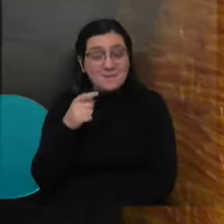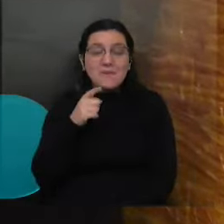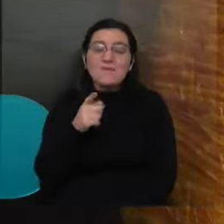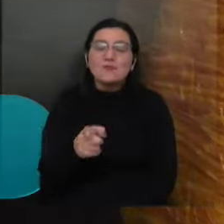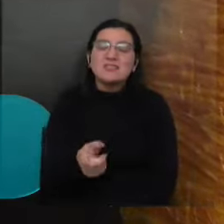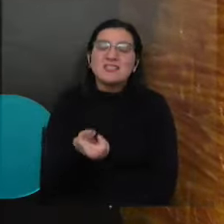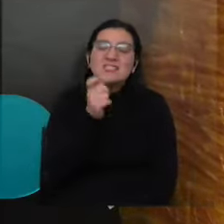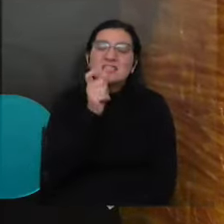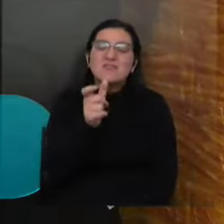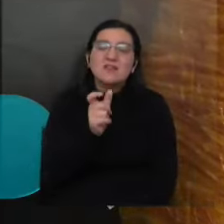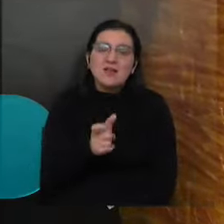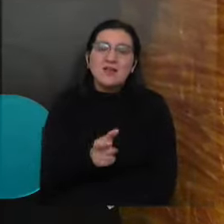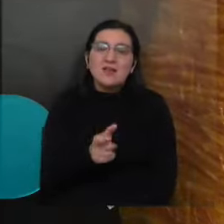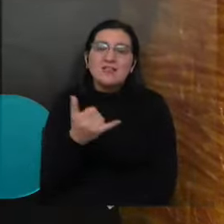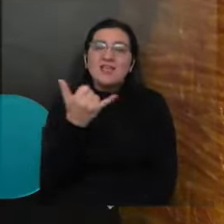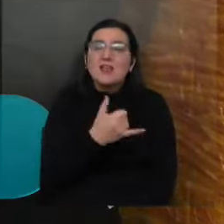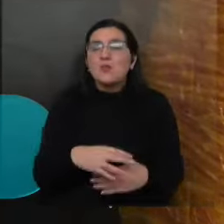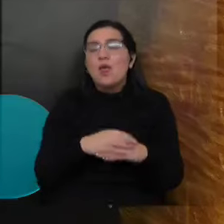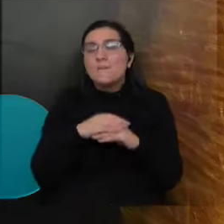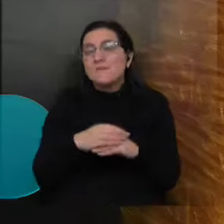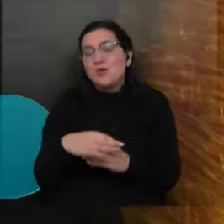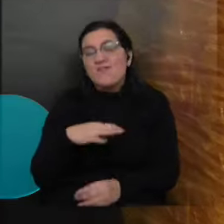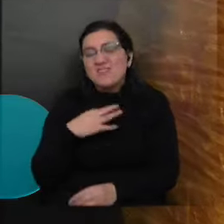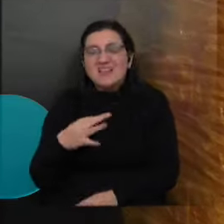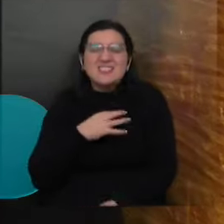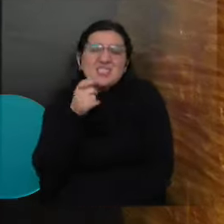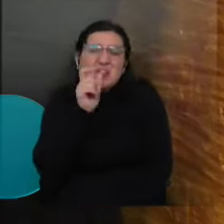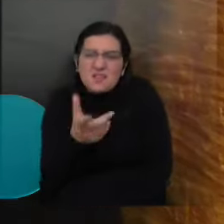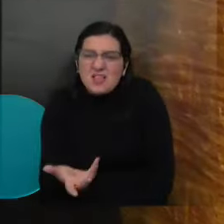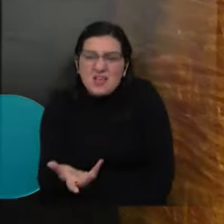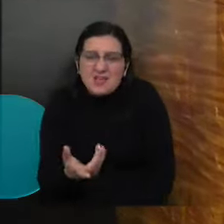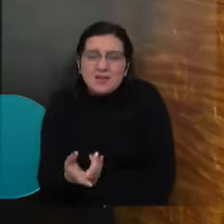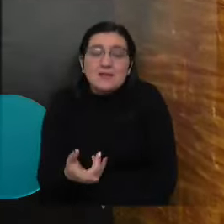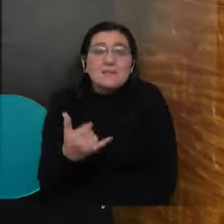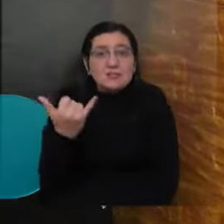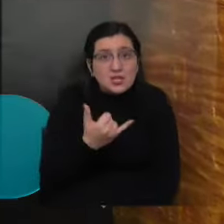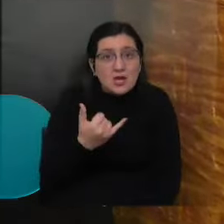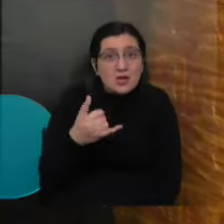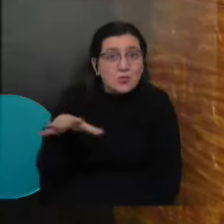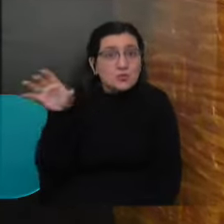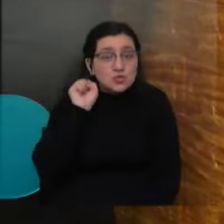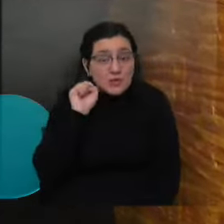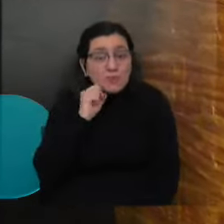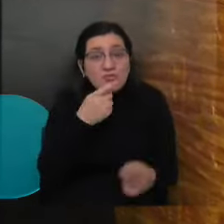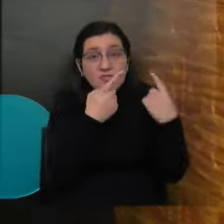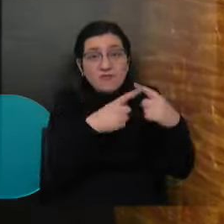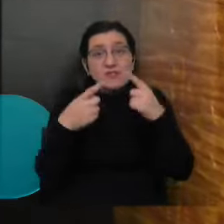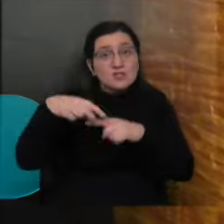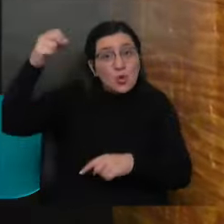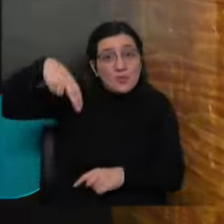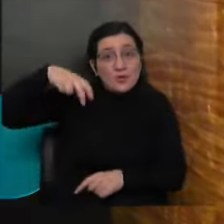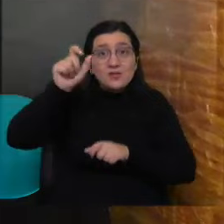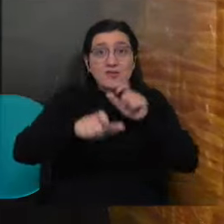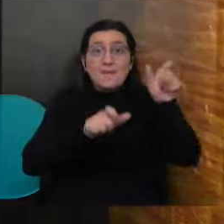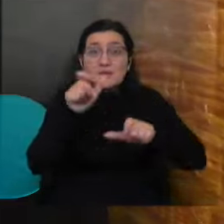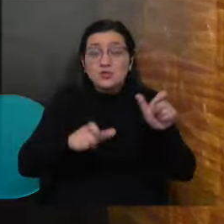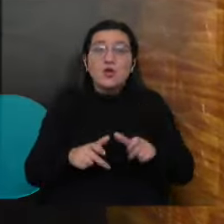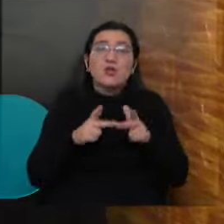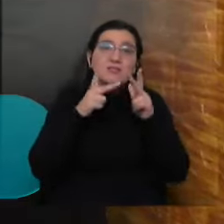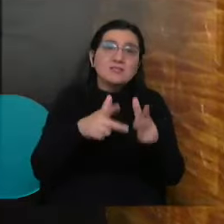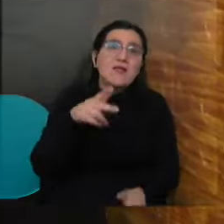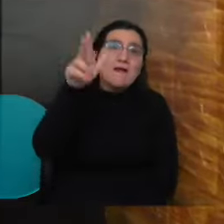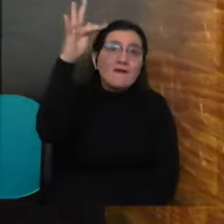Qué significa ser un tener un amigo en la vida Qué es un amigo no aí escuchamos distintas versiones las que está mandando el público ahora en vivo eh lo que decía Fito